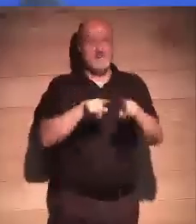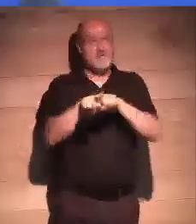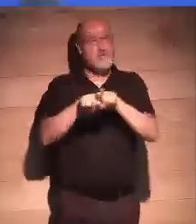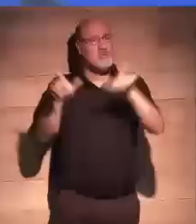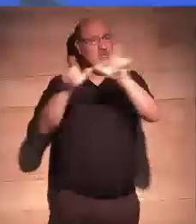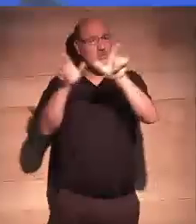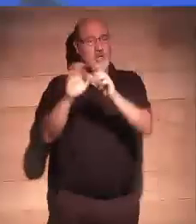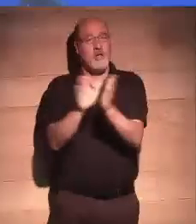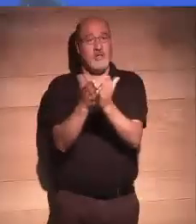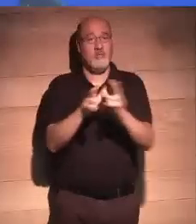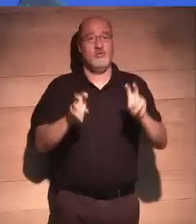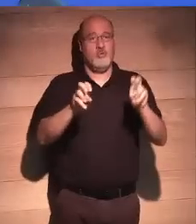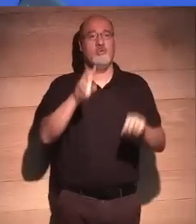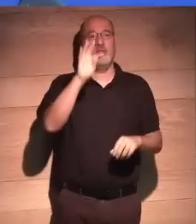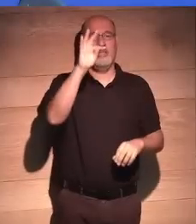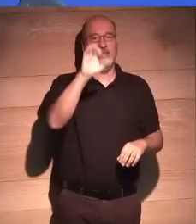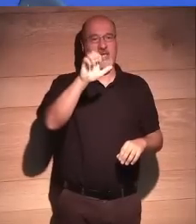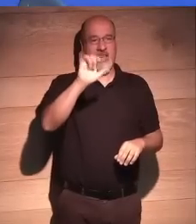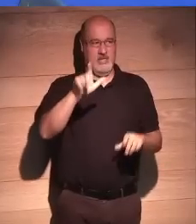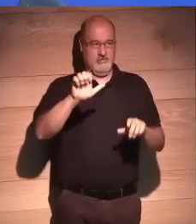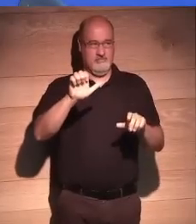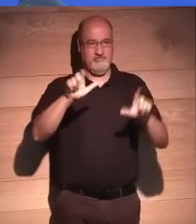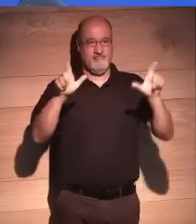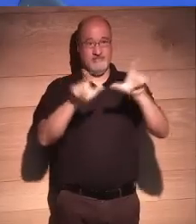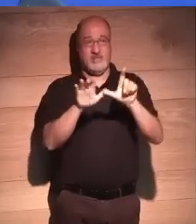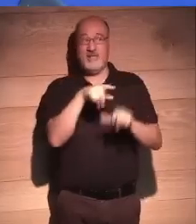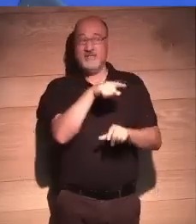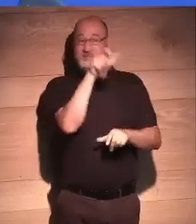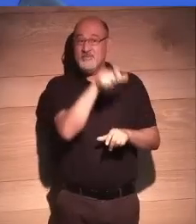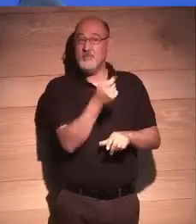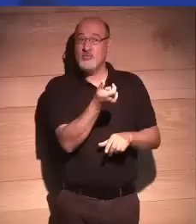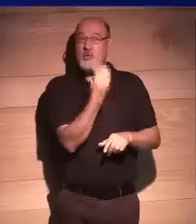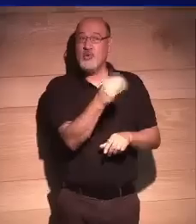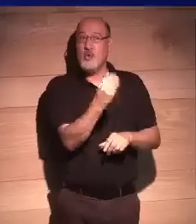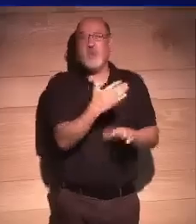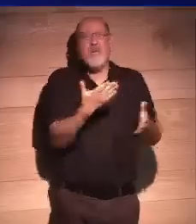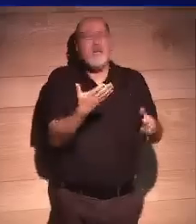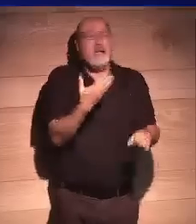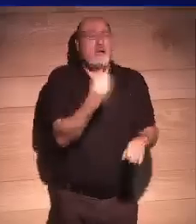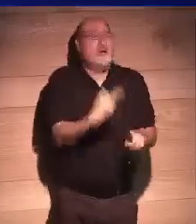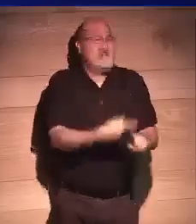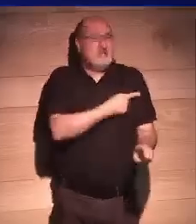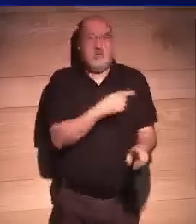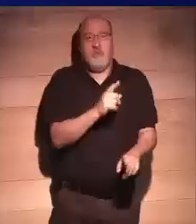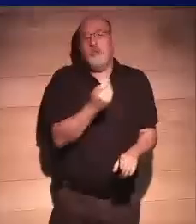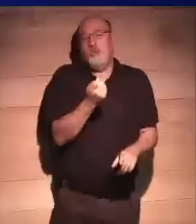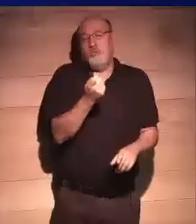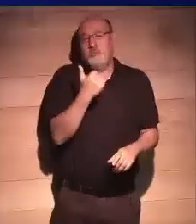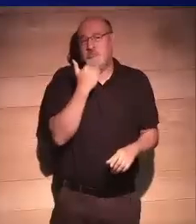televisión, tiene un nuevo libro que se llama Tele. Él es un poquito joven, no insultantemente joven, pero un poquito